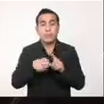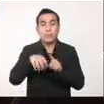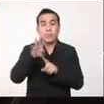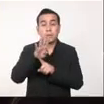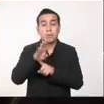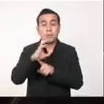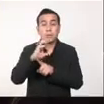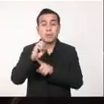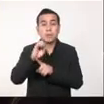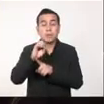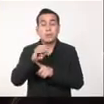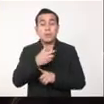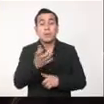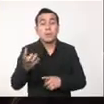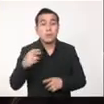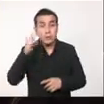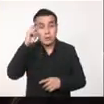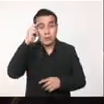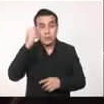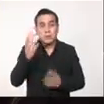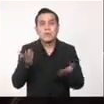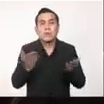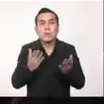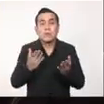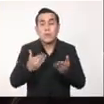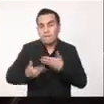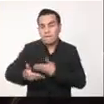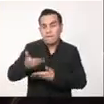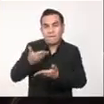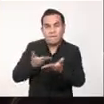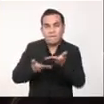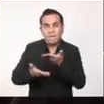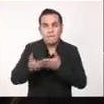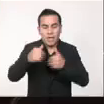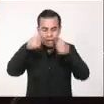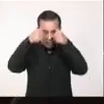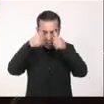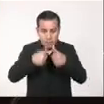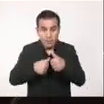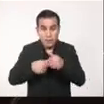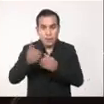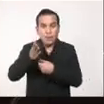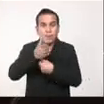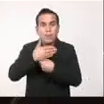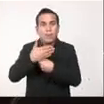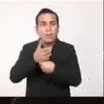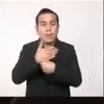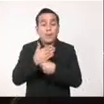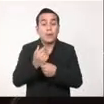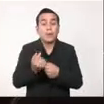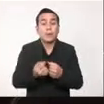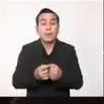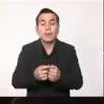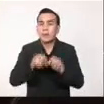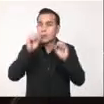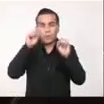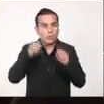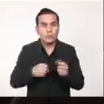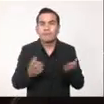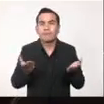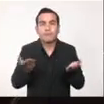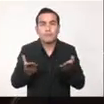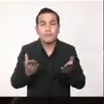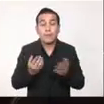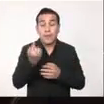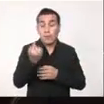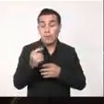Cuentas. Eso se llama vinculación material partidaria. Eso es, dice el constituyente a través de la sentencia, imposible. Que